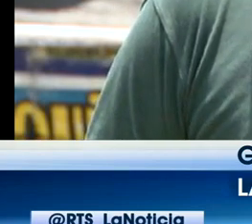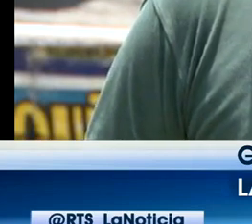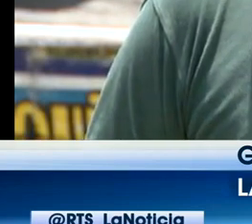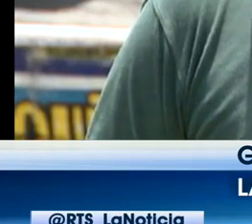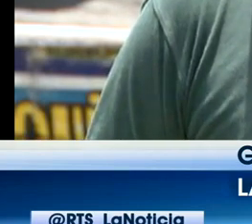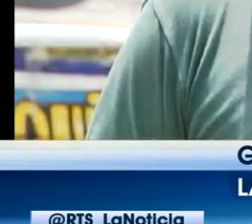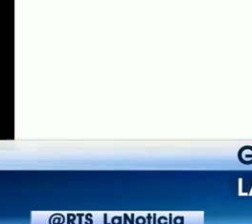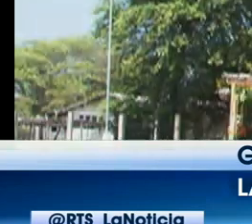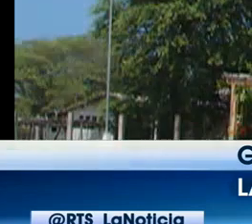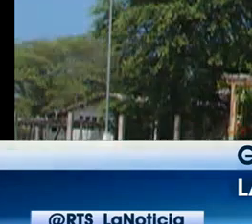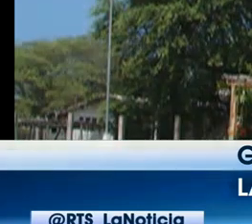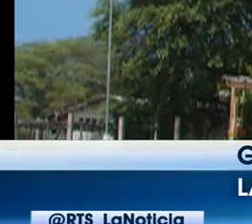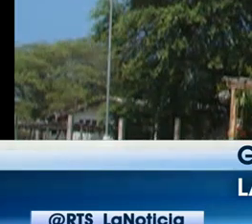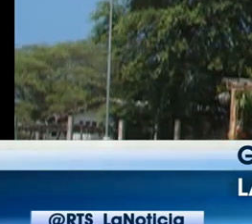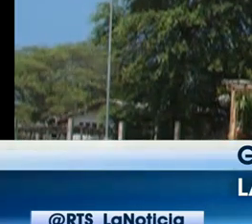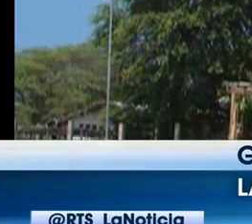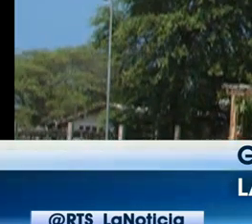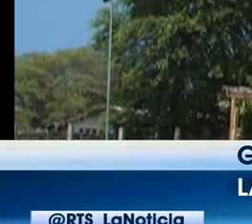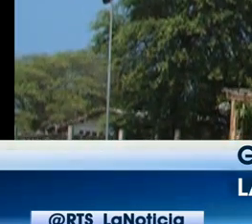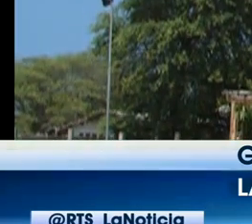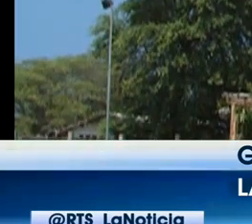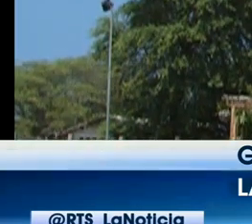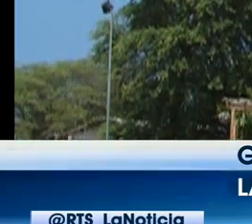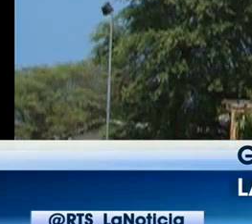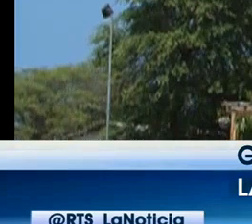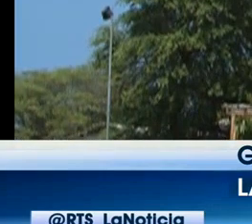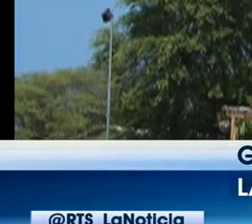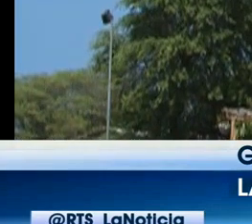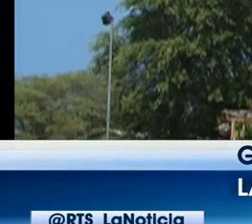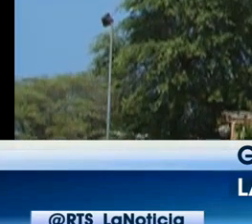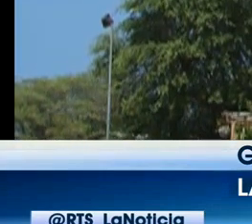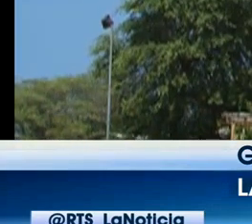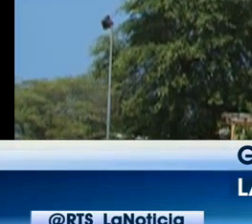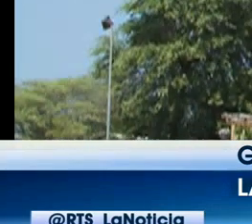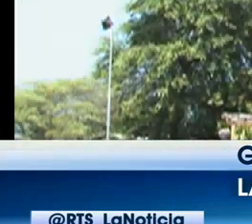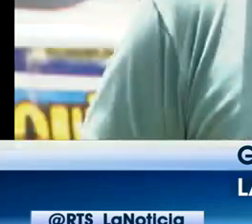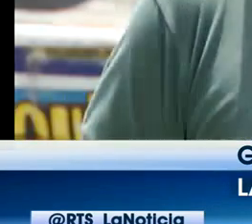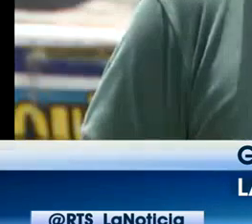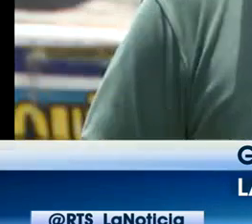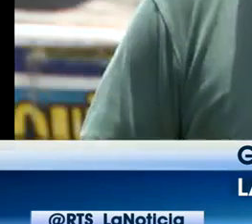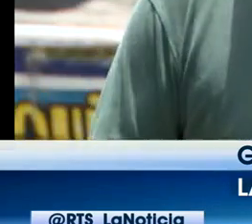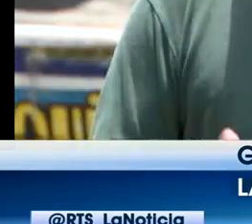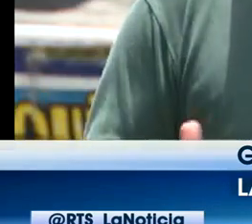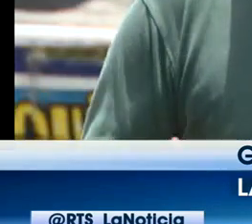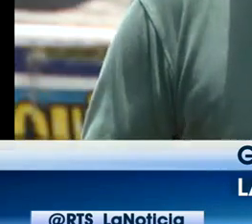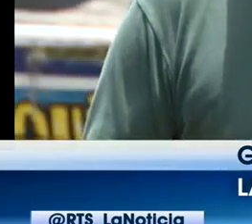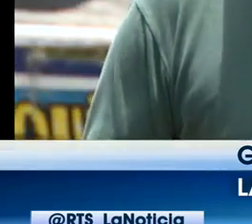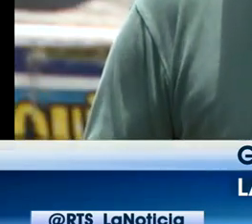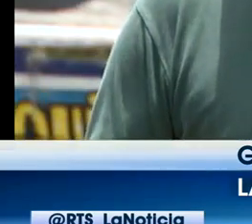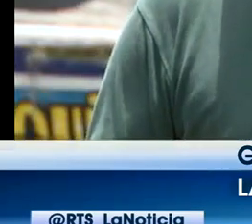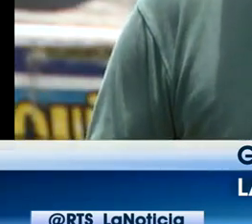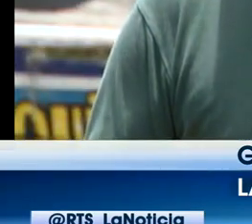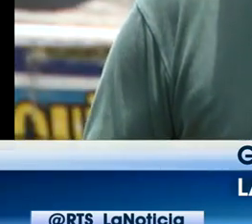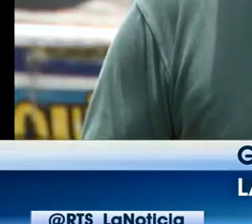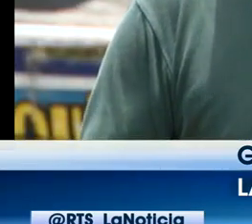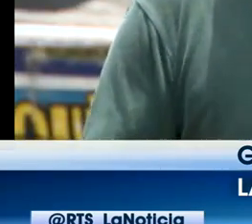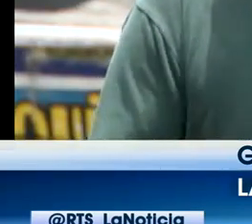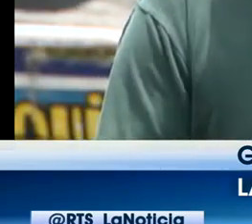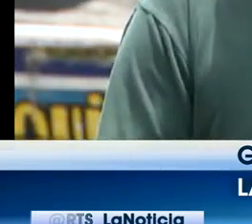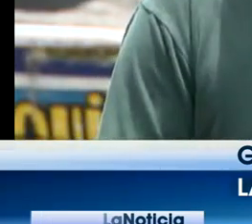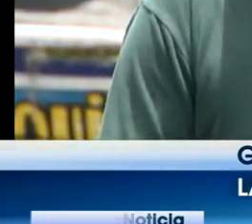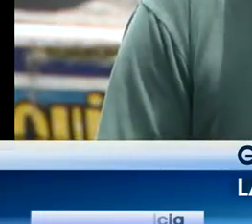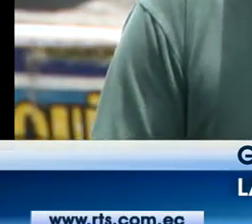justamente Colonche. Todo este sector definitivamente corresponde a este grupo étnico, que no hay que confundirlo tampoco con